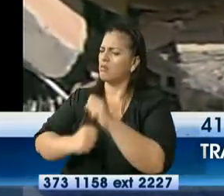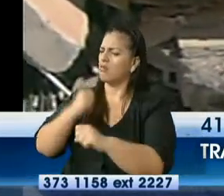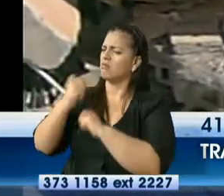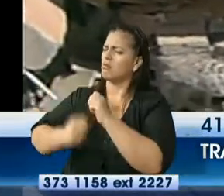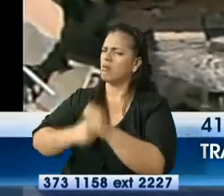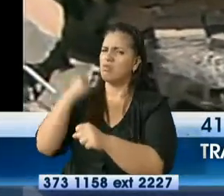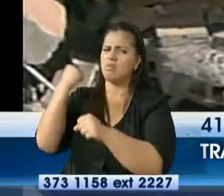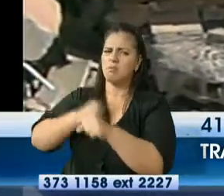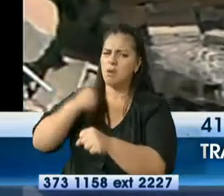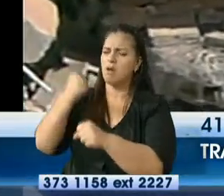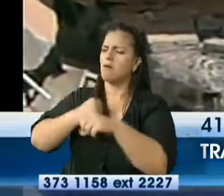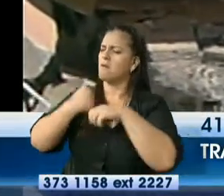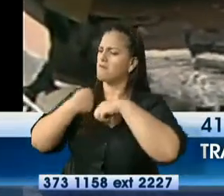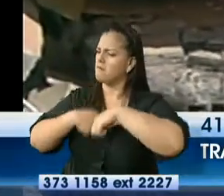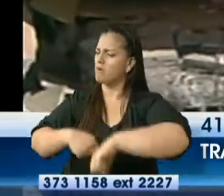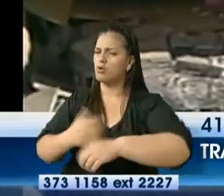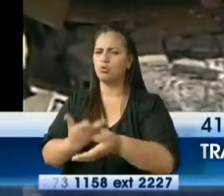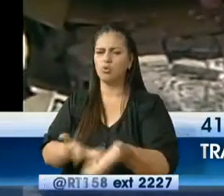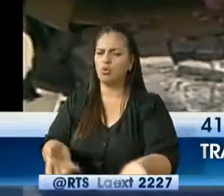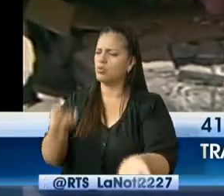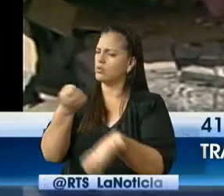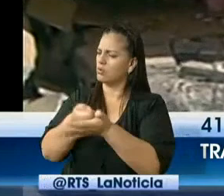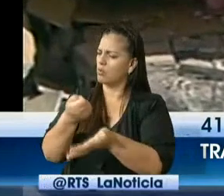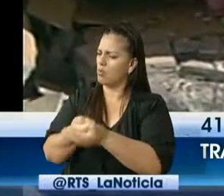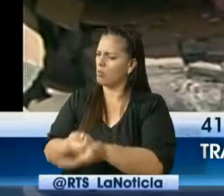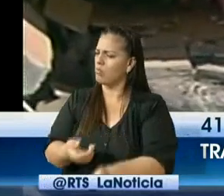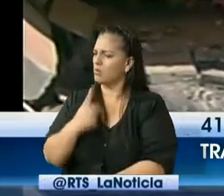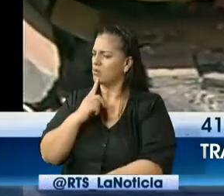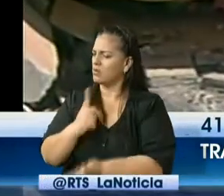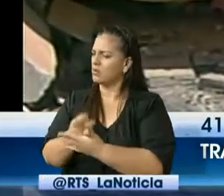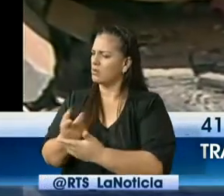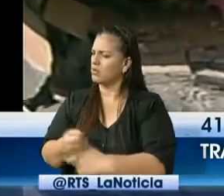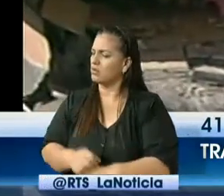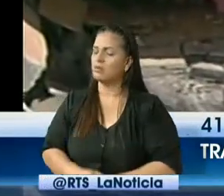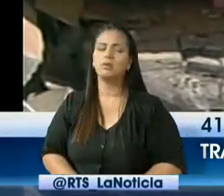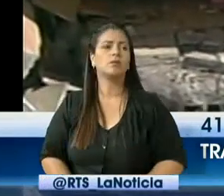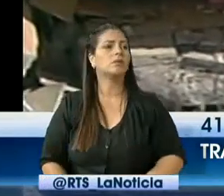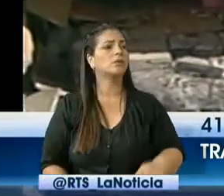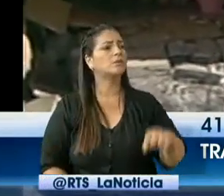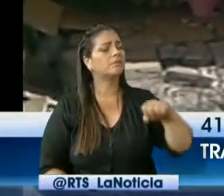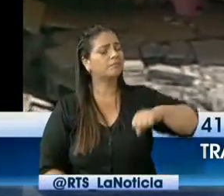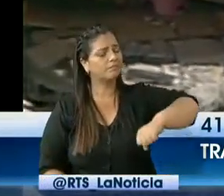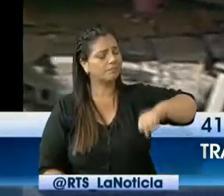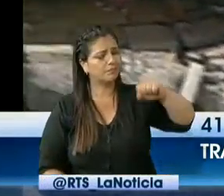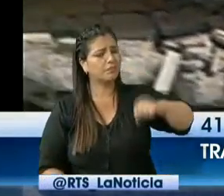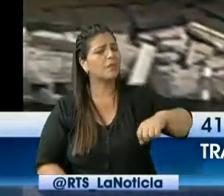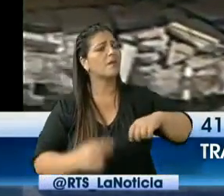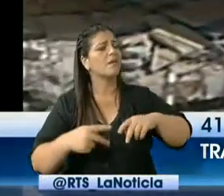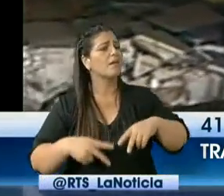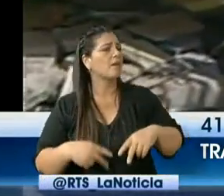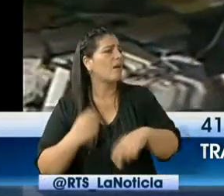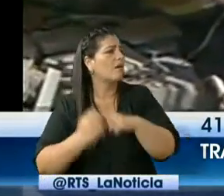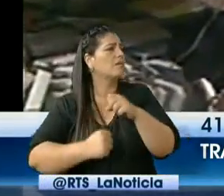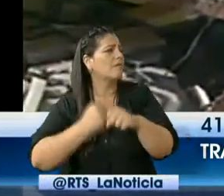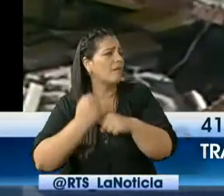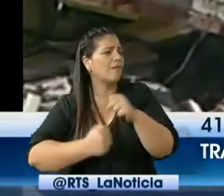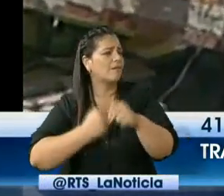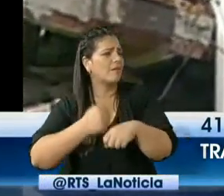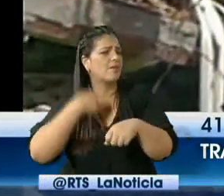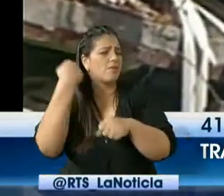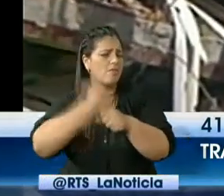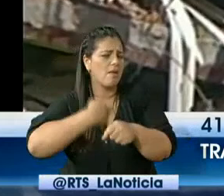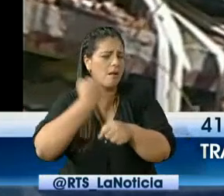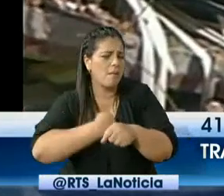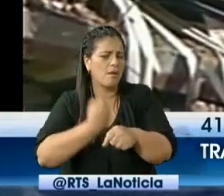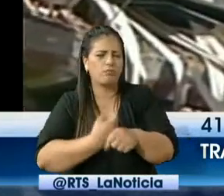por supuesto, es muy doloroso ver que todos los años de tu vida, de trabajo, pues de una cuestión de